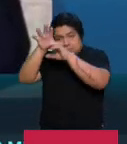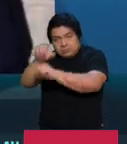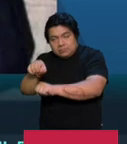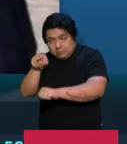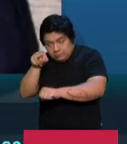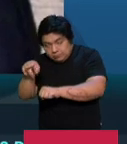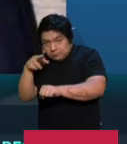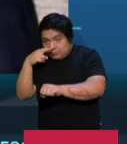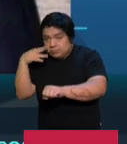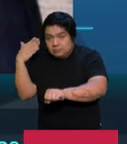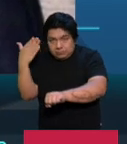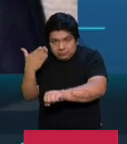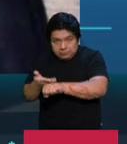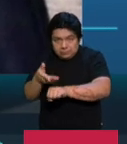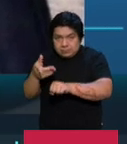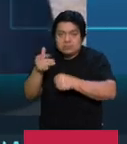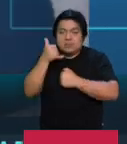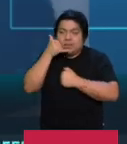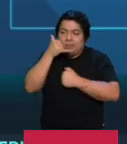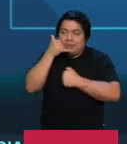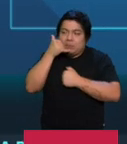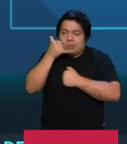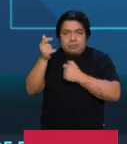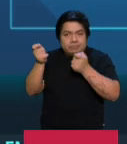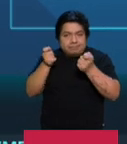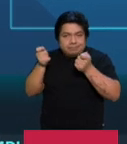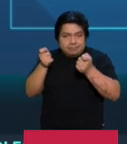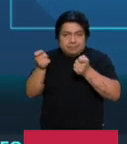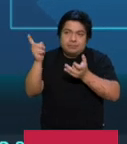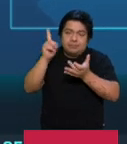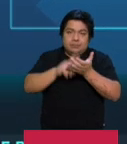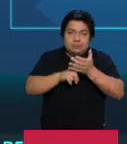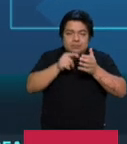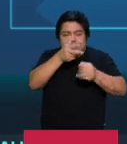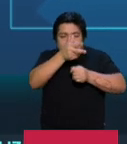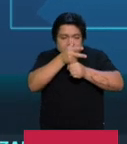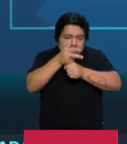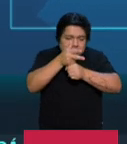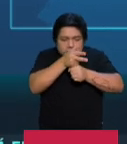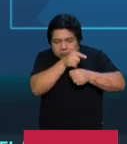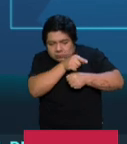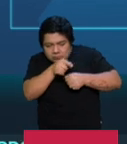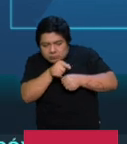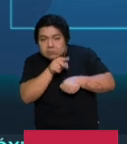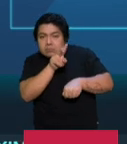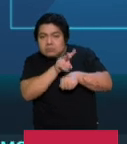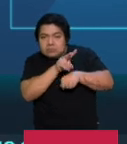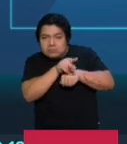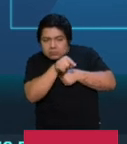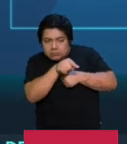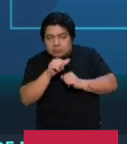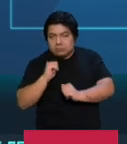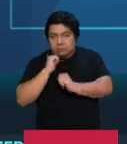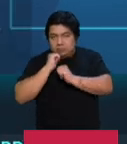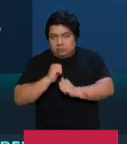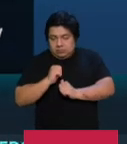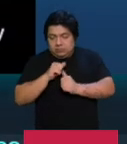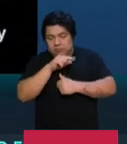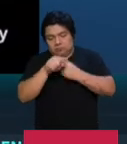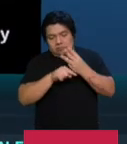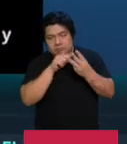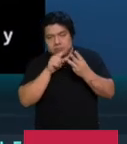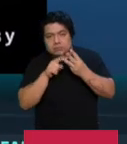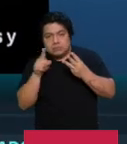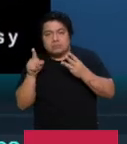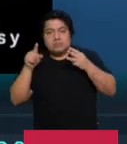como responsable del control de radios de comunicación, instalación de cámaras para monitorear la movilidad de las autoridades y la